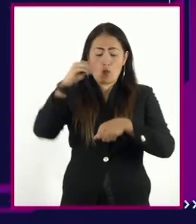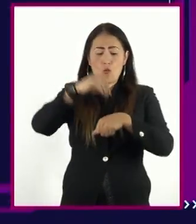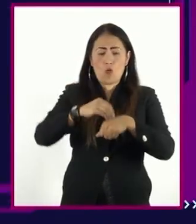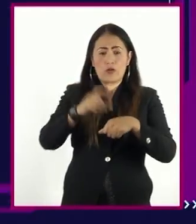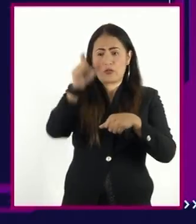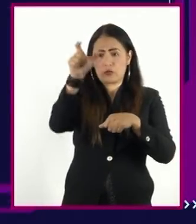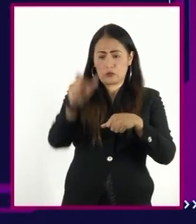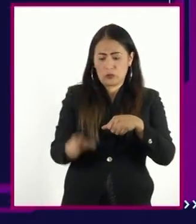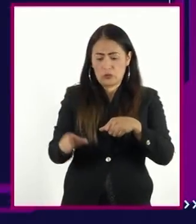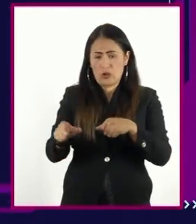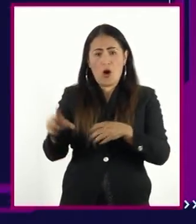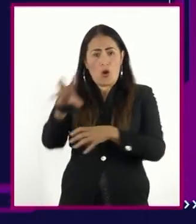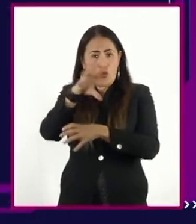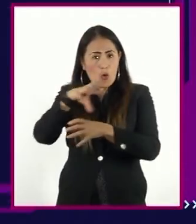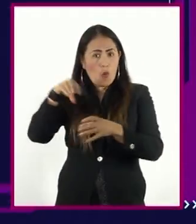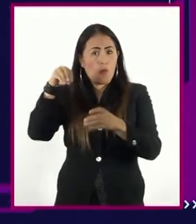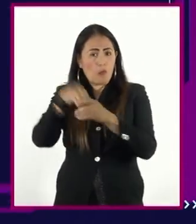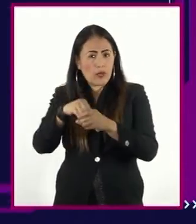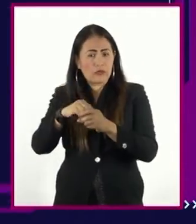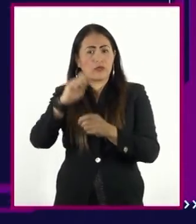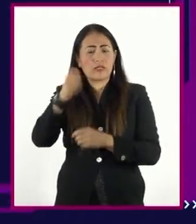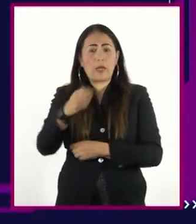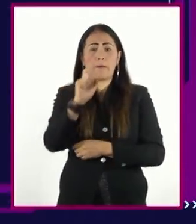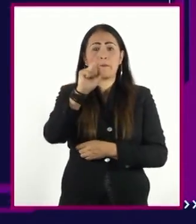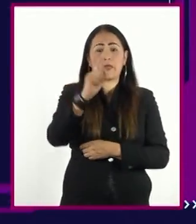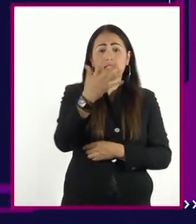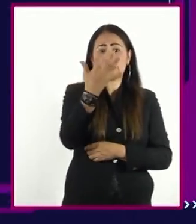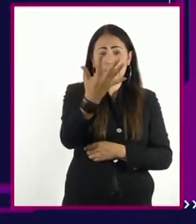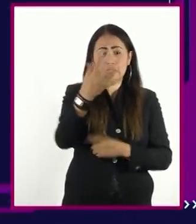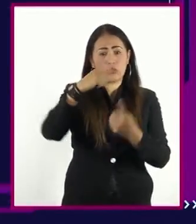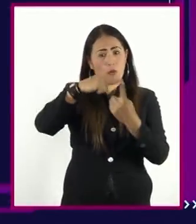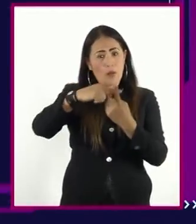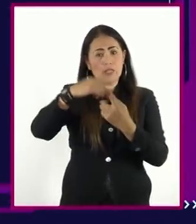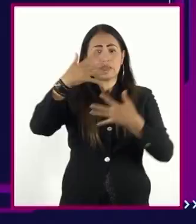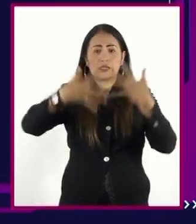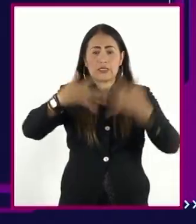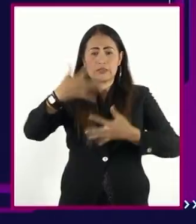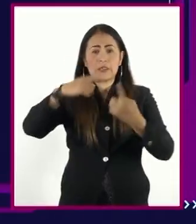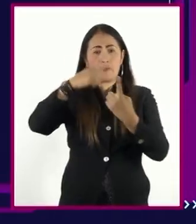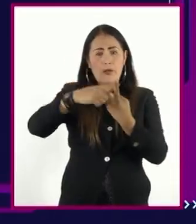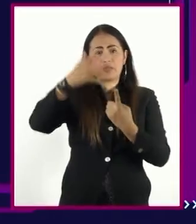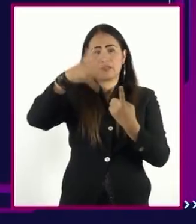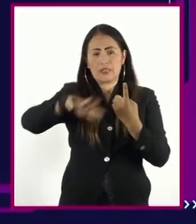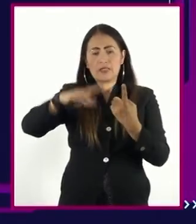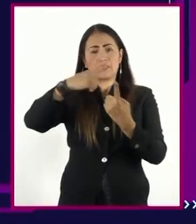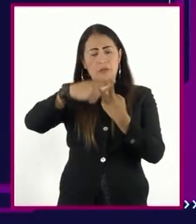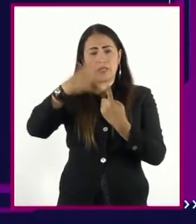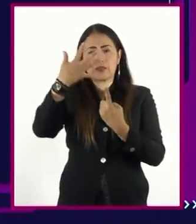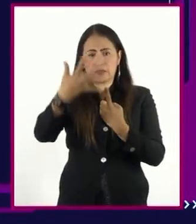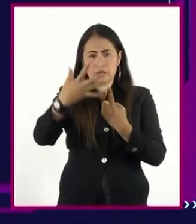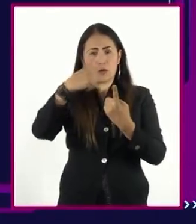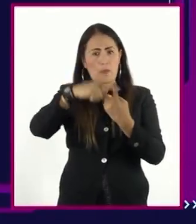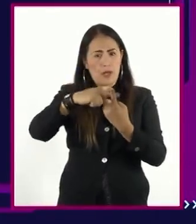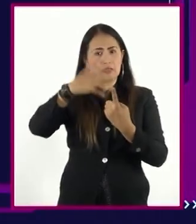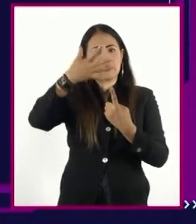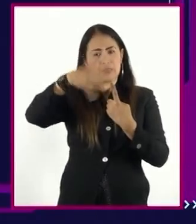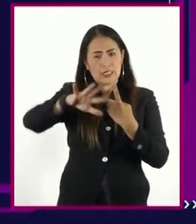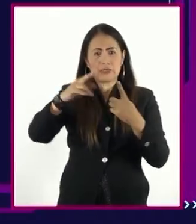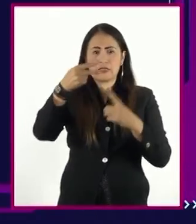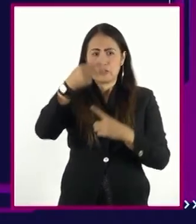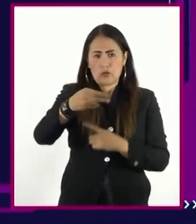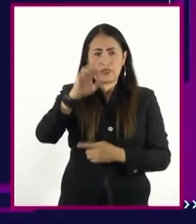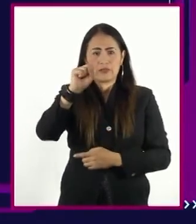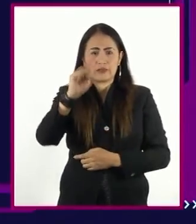colocaremos el total, que resulta de sumar 25 más 15 más 10 más 5 más 10 igual